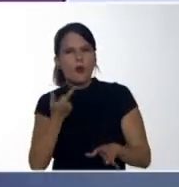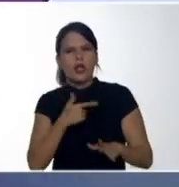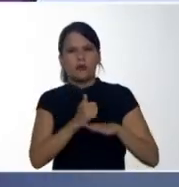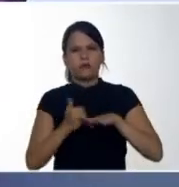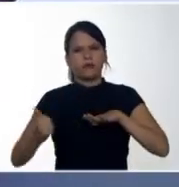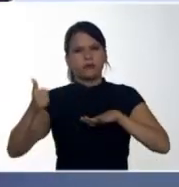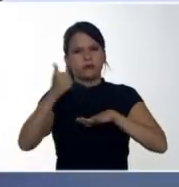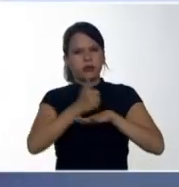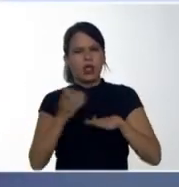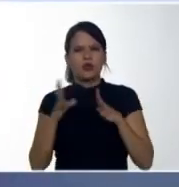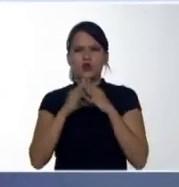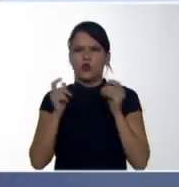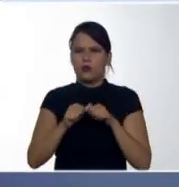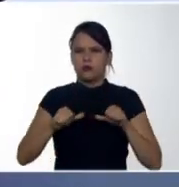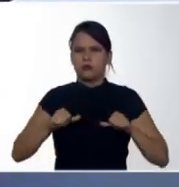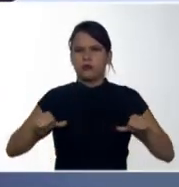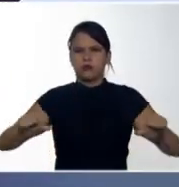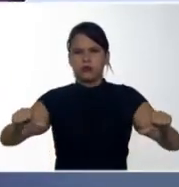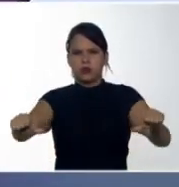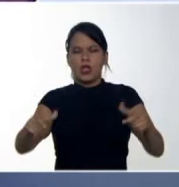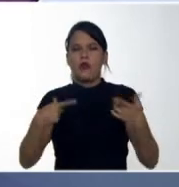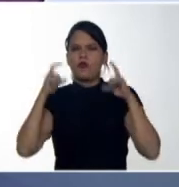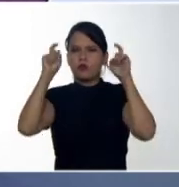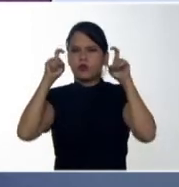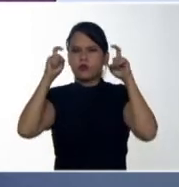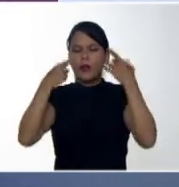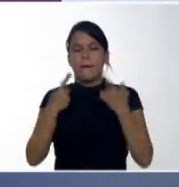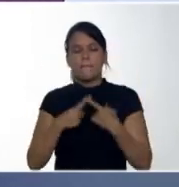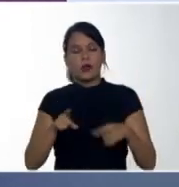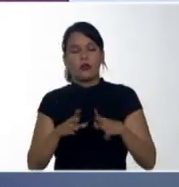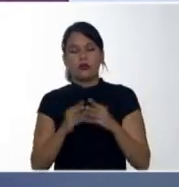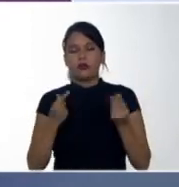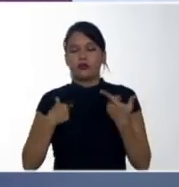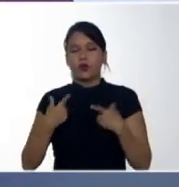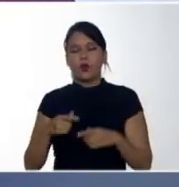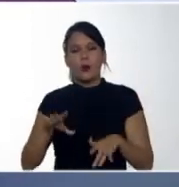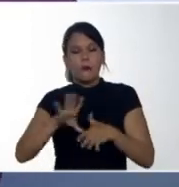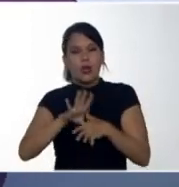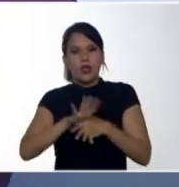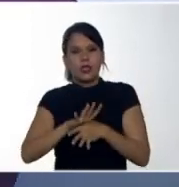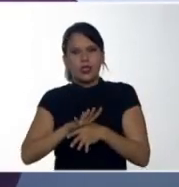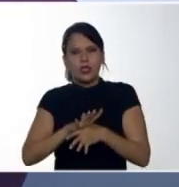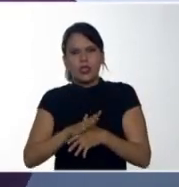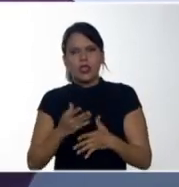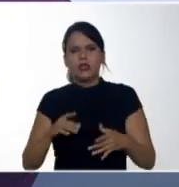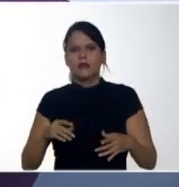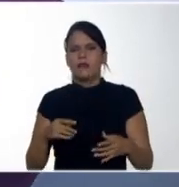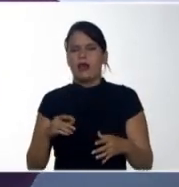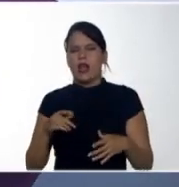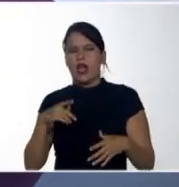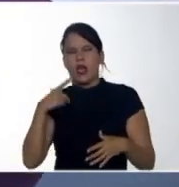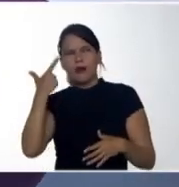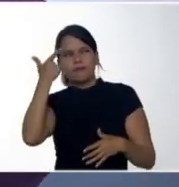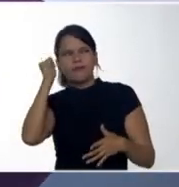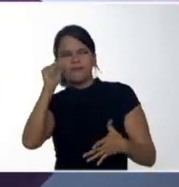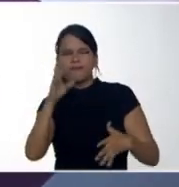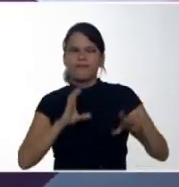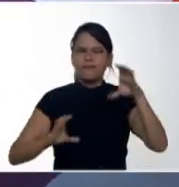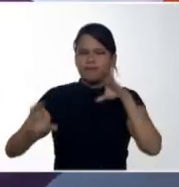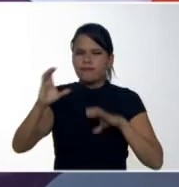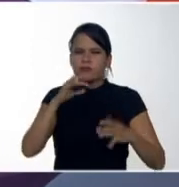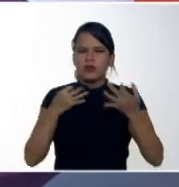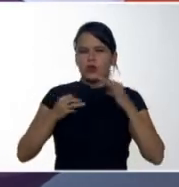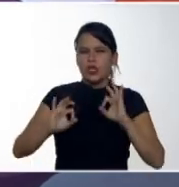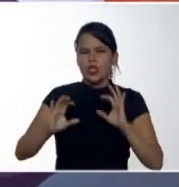las áreas de formación, pero como todos los martes, enfocados en las ciencias naturales y ciencias de la